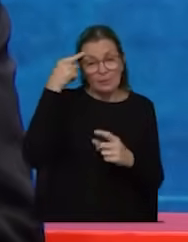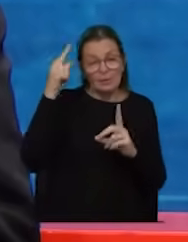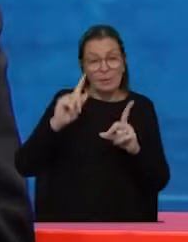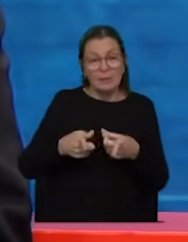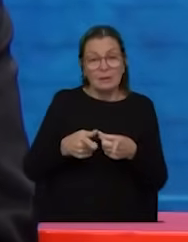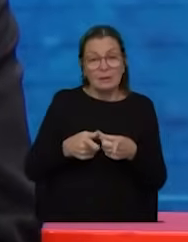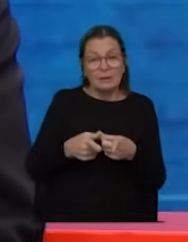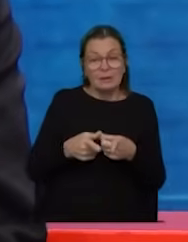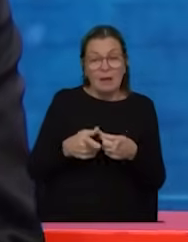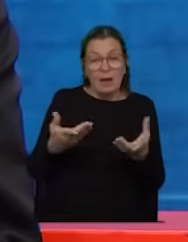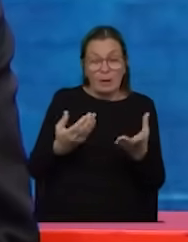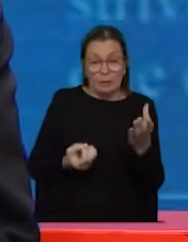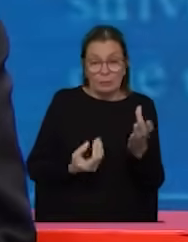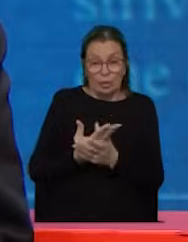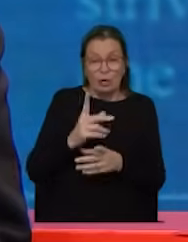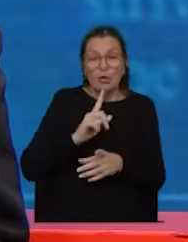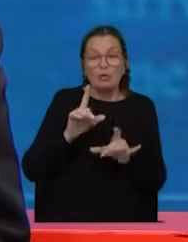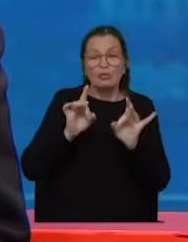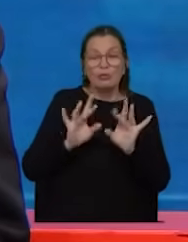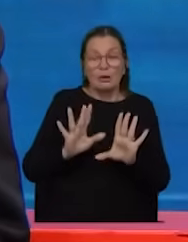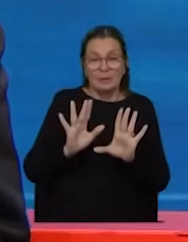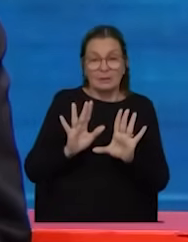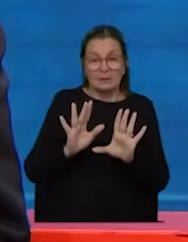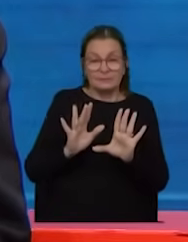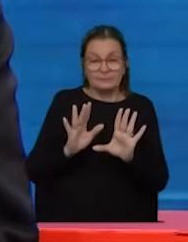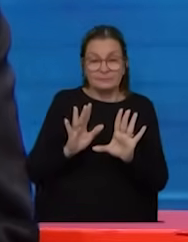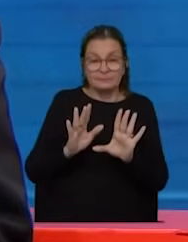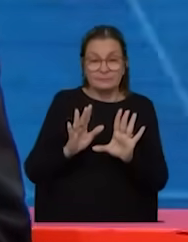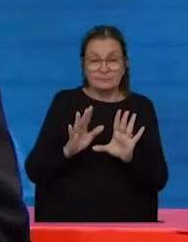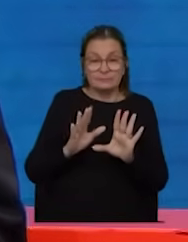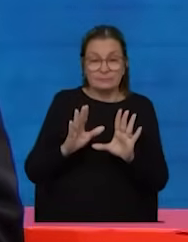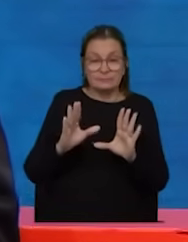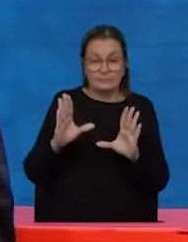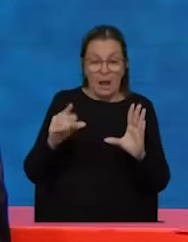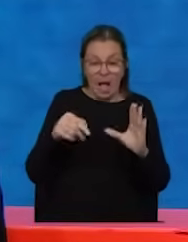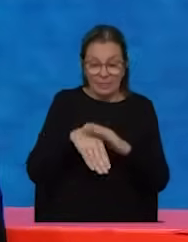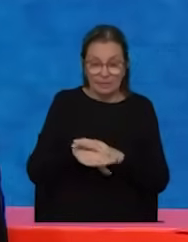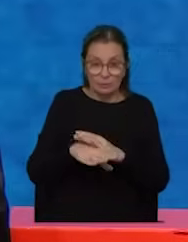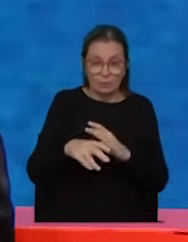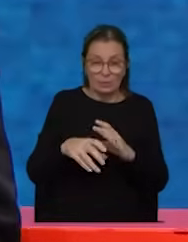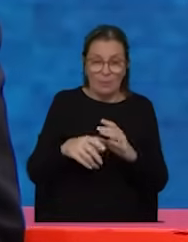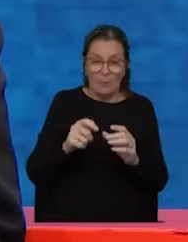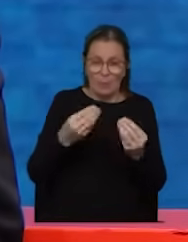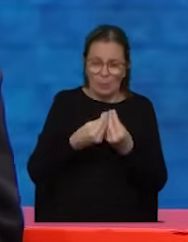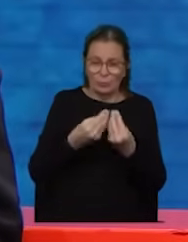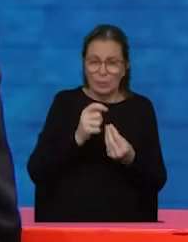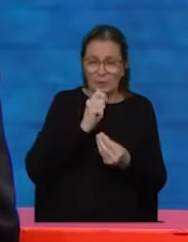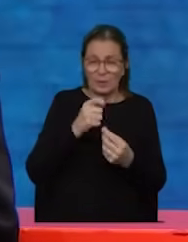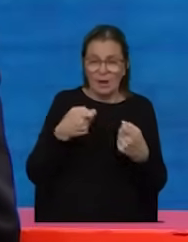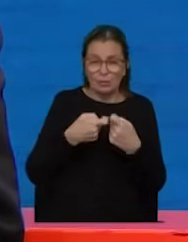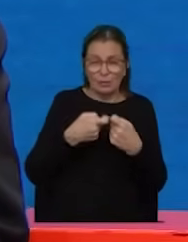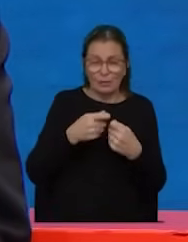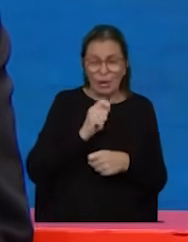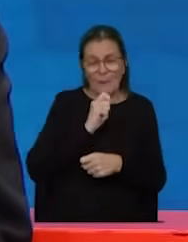más que nada porque ahora surgió No solamente la las voces internas de una cantidad periodista la asociación de la